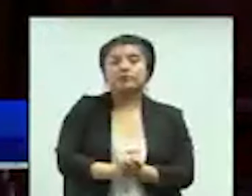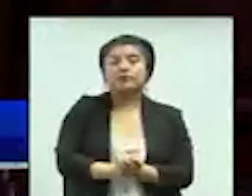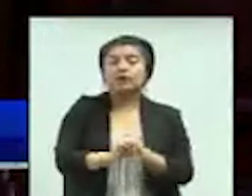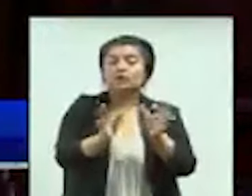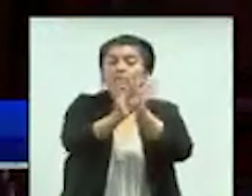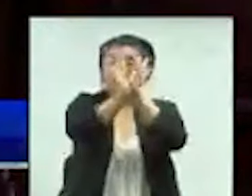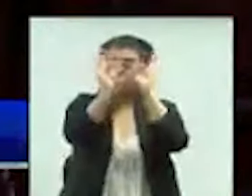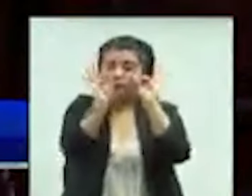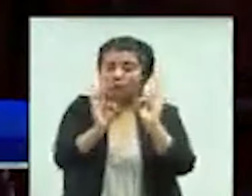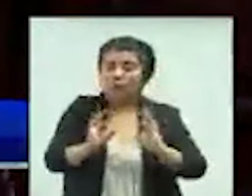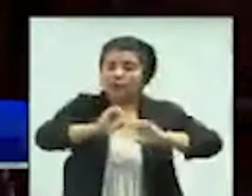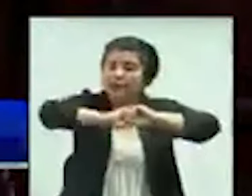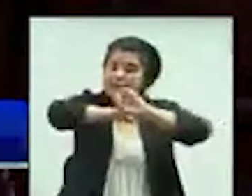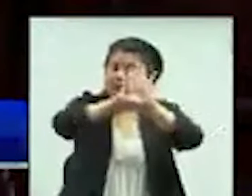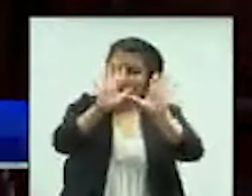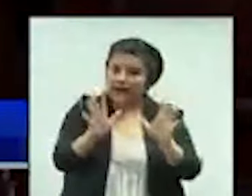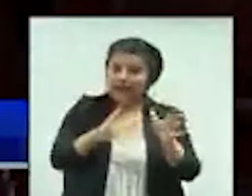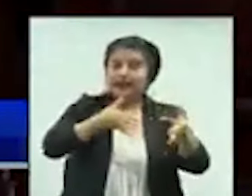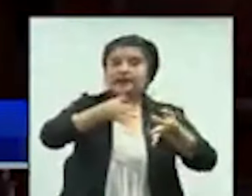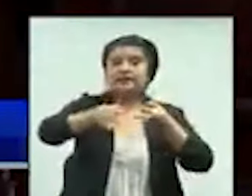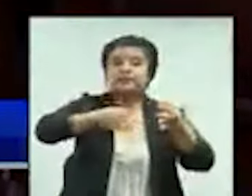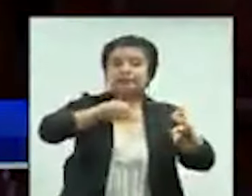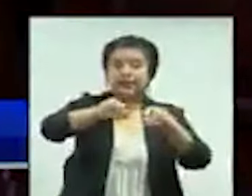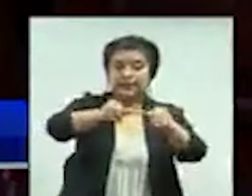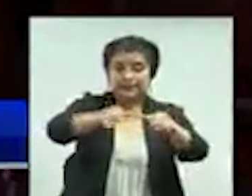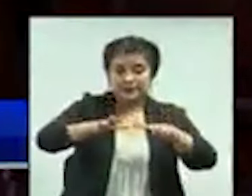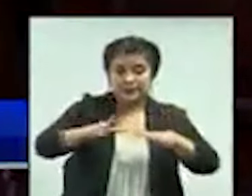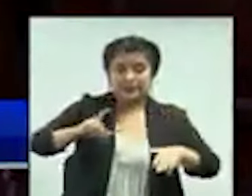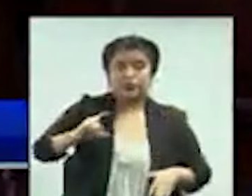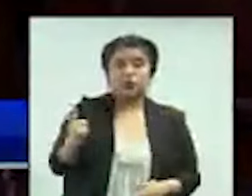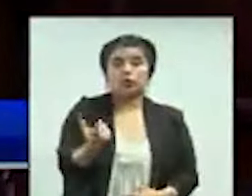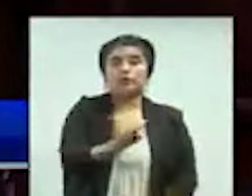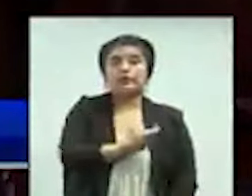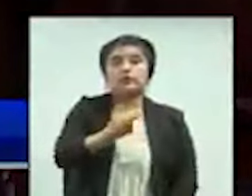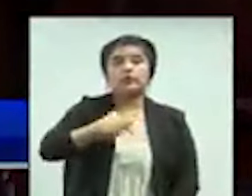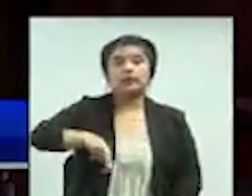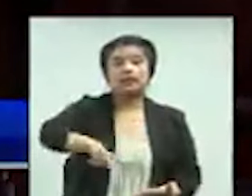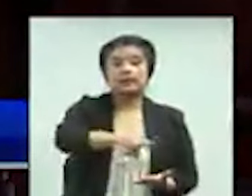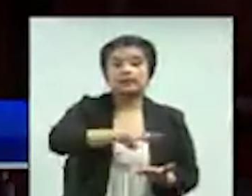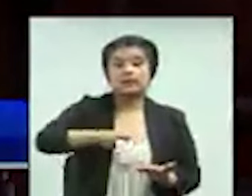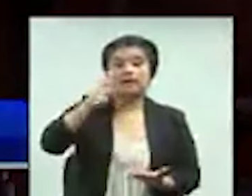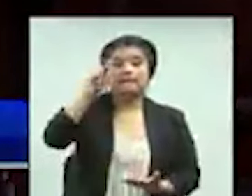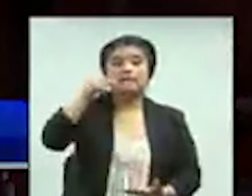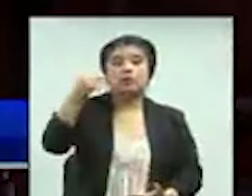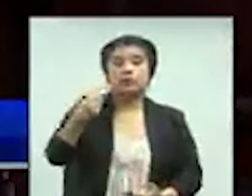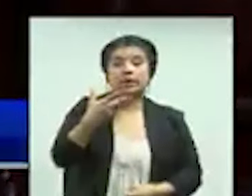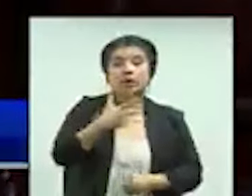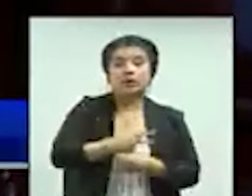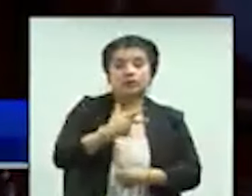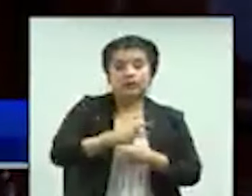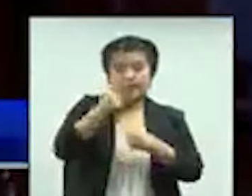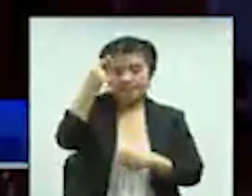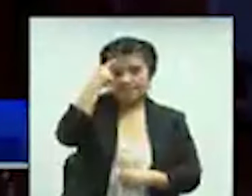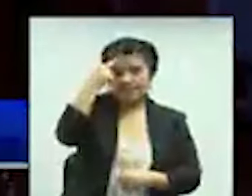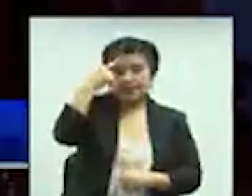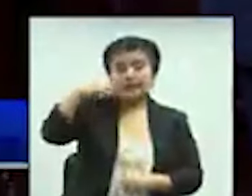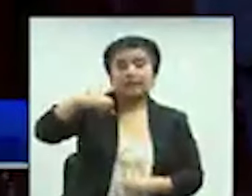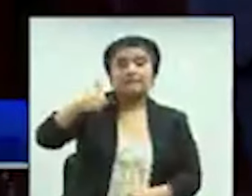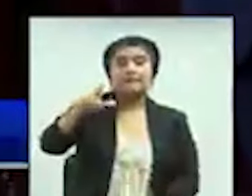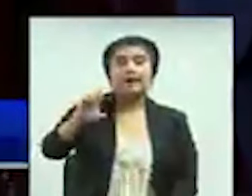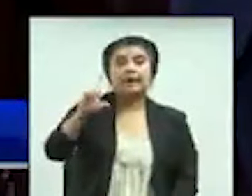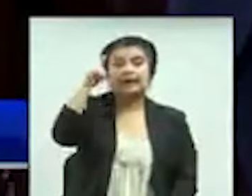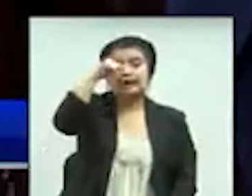clara, por favor explicar a este Pleno del Congreso de la República por qué Guatemala considera que Palestina